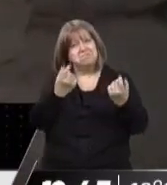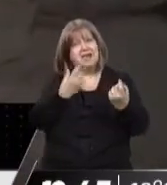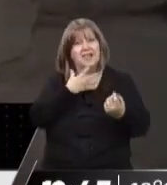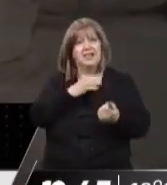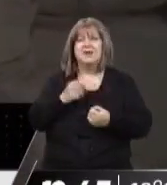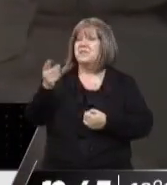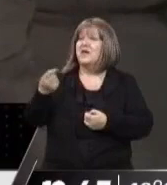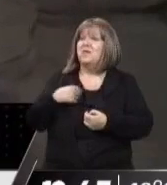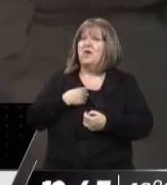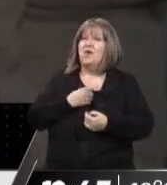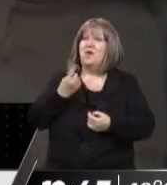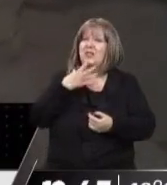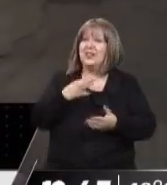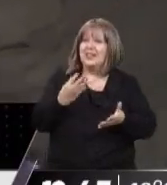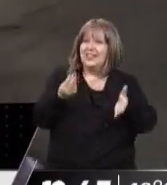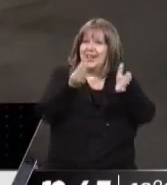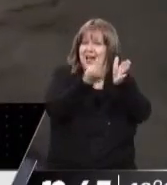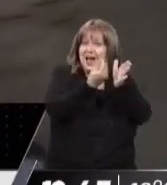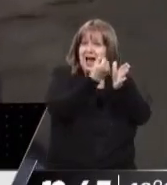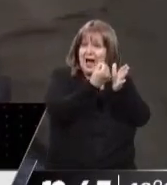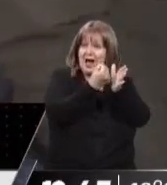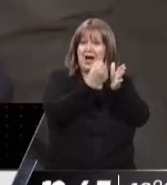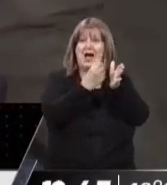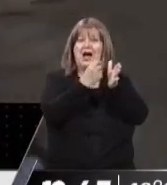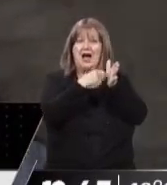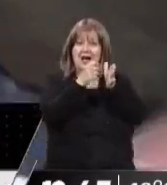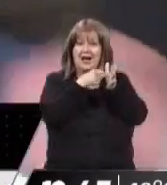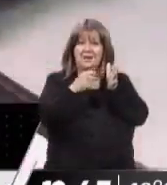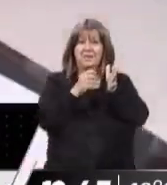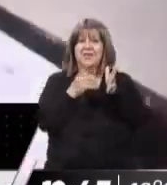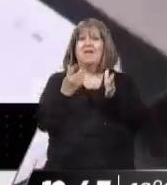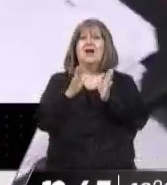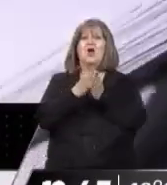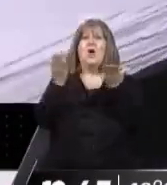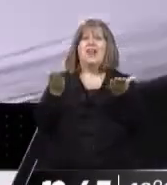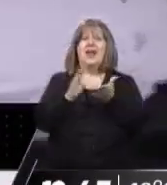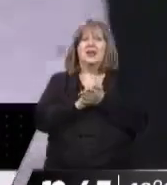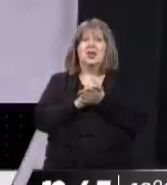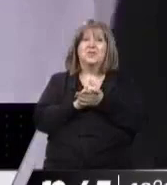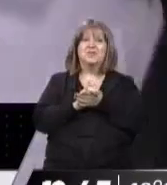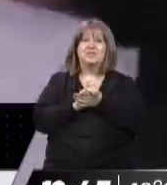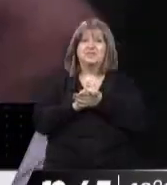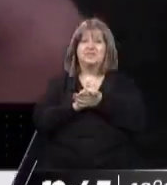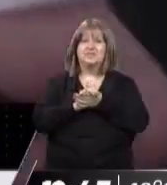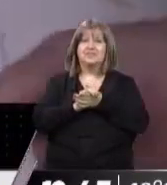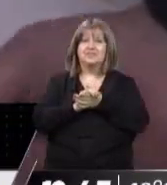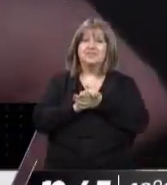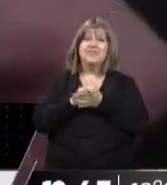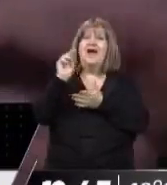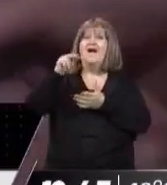te sentís cuando empezás a ver las letras? ¿Sabés qué letra corresponde? Mirá, ¿esto es tu cuaderno? Sí. Mirá la letra que tiene este